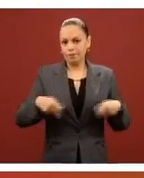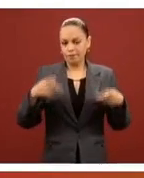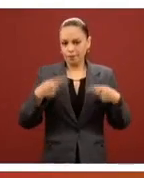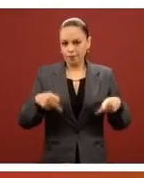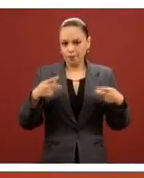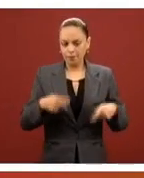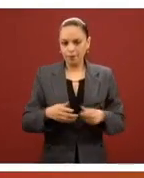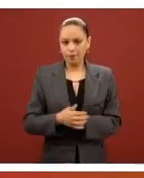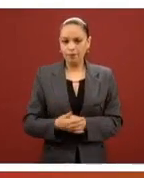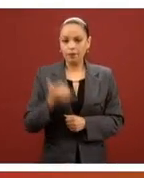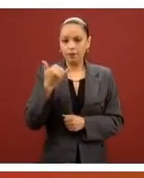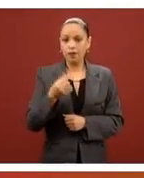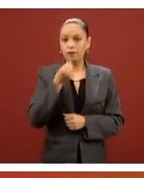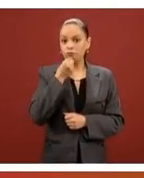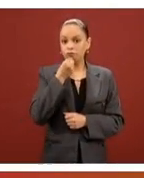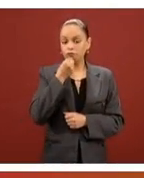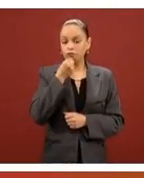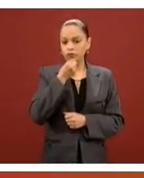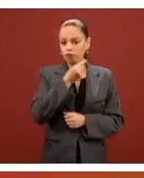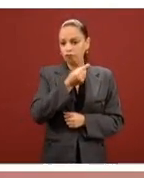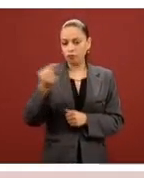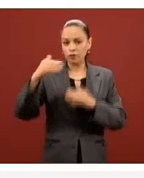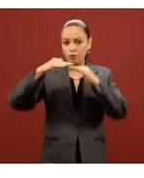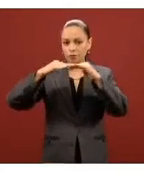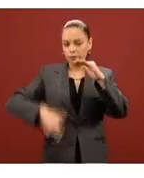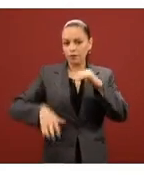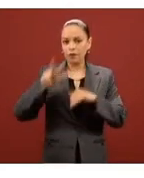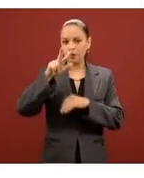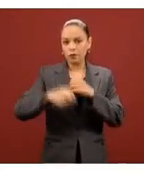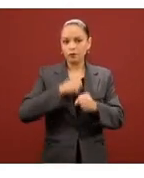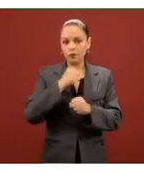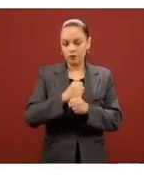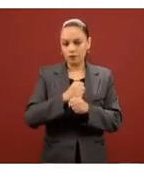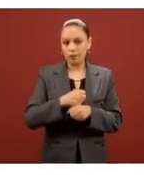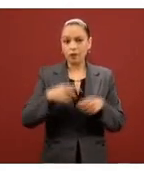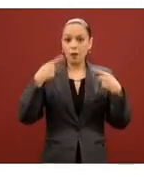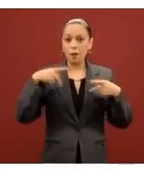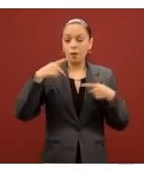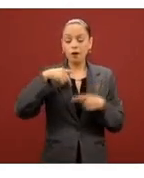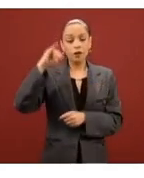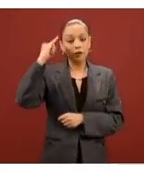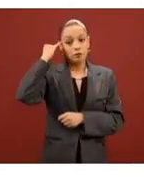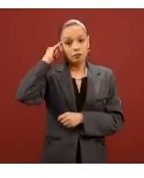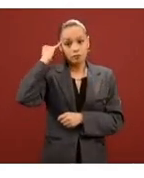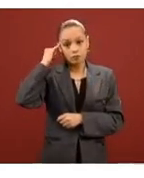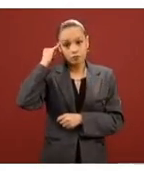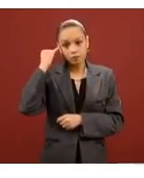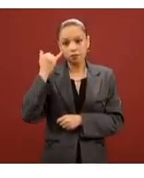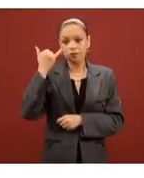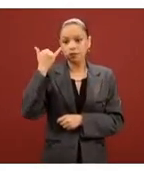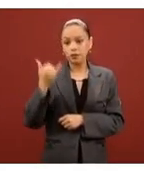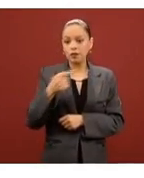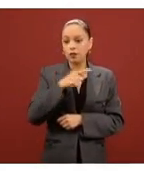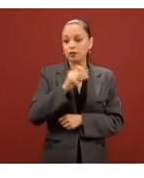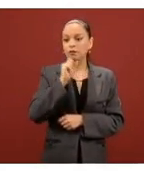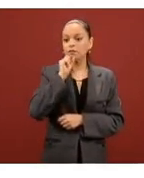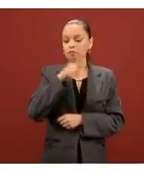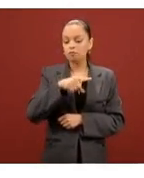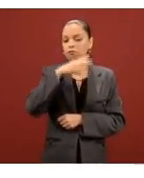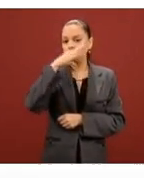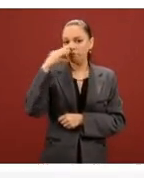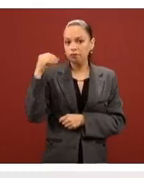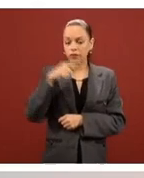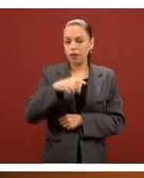y los menores de 18 años, las y los indígenas y las y los afroamericanos hasta la edad